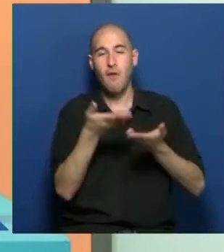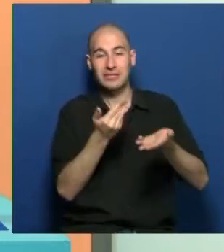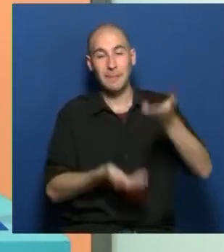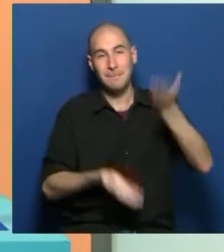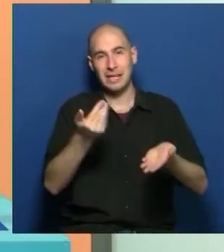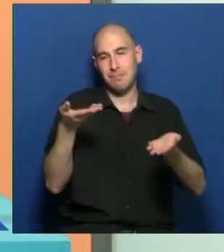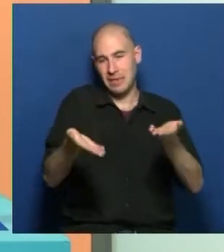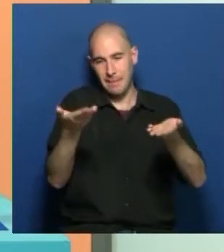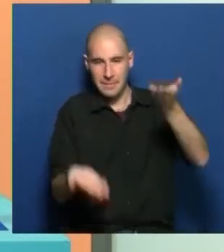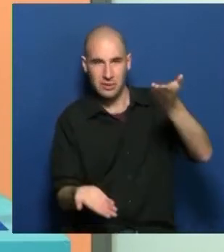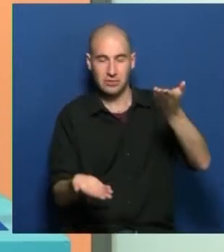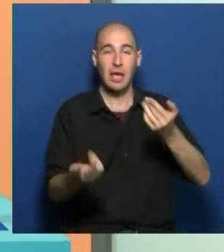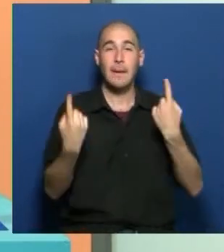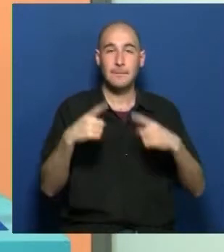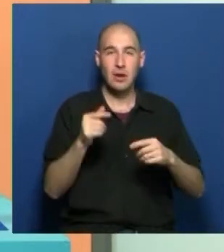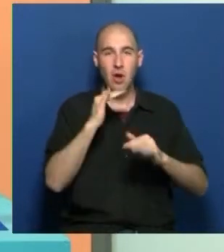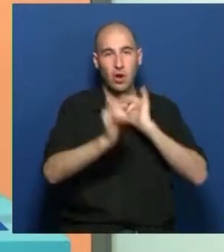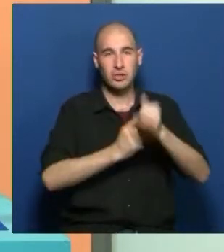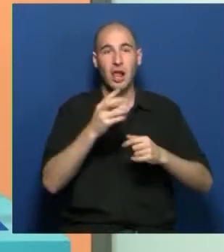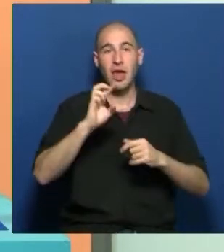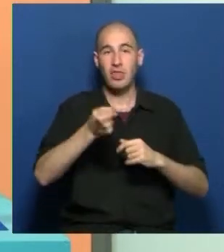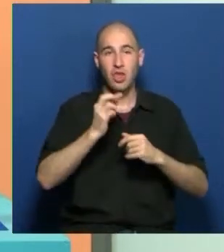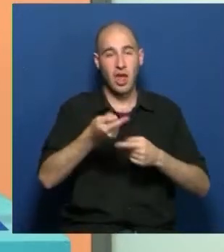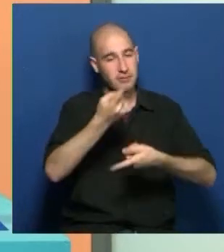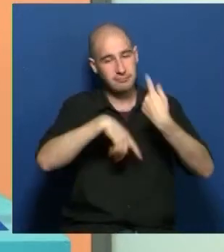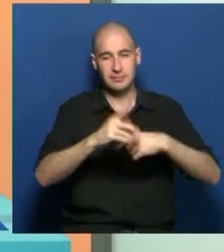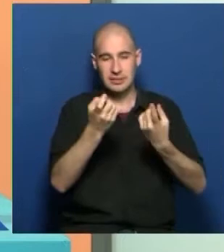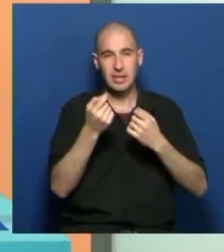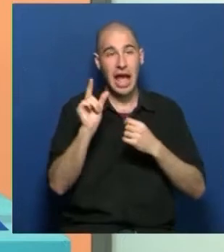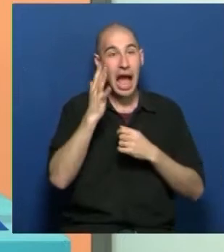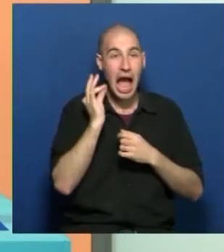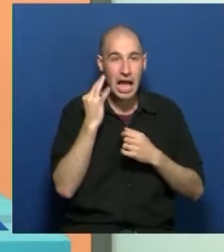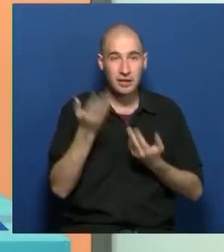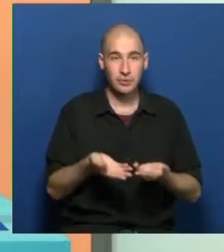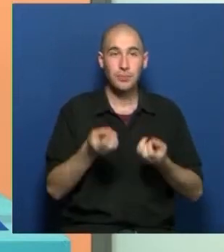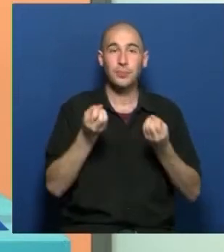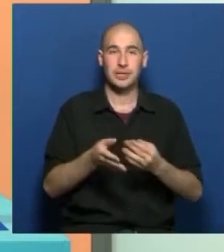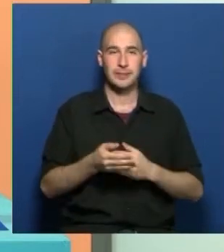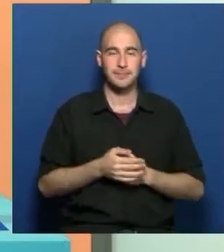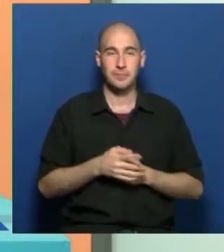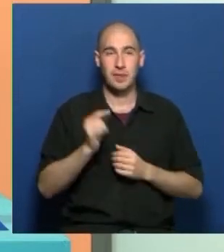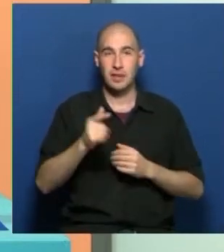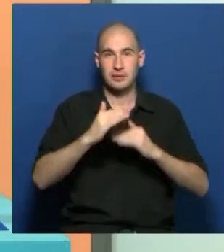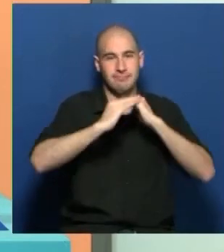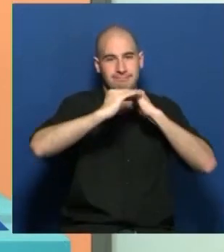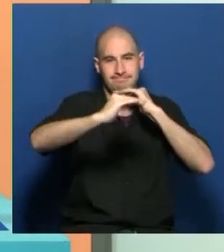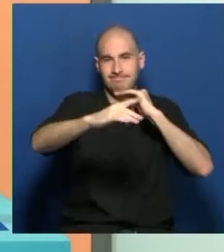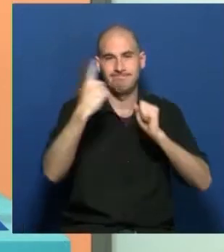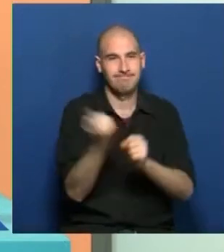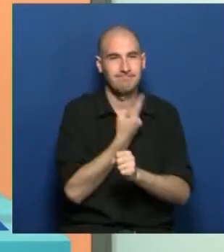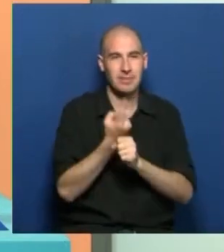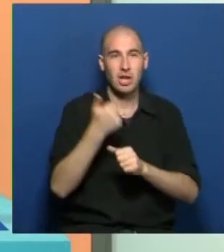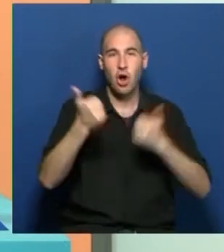yo creo que tranquilamente deberíamos estar hablando de que el dólar se tiene que reacomodar un poquito porque si no va a ser insostenible